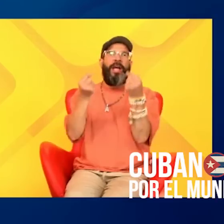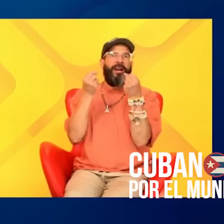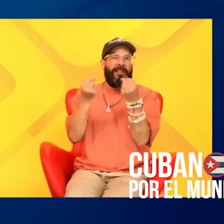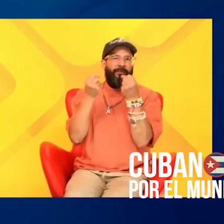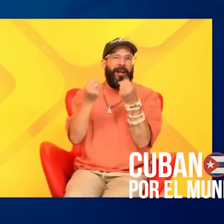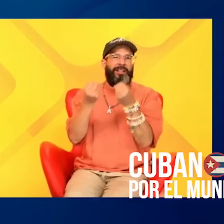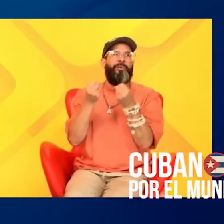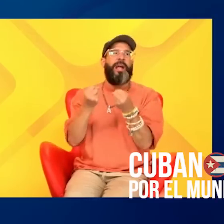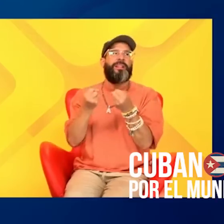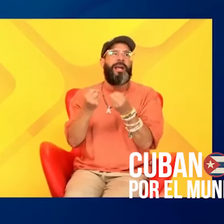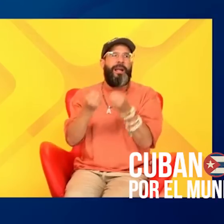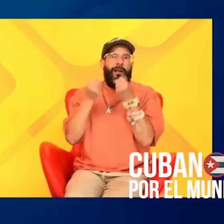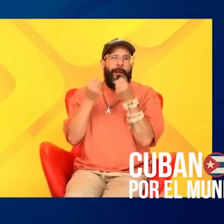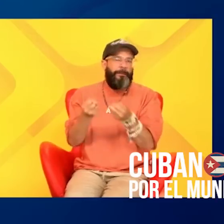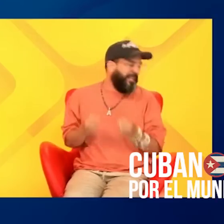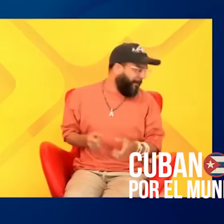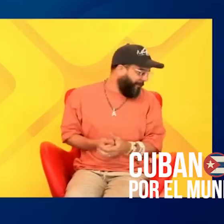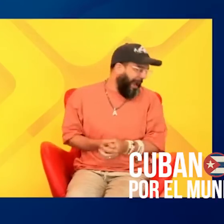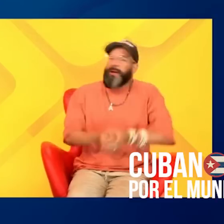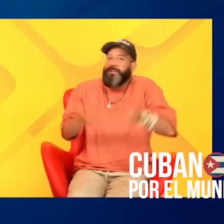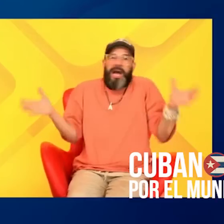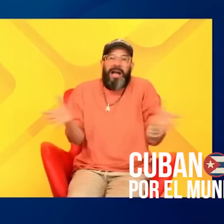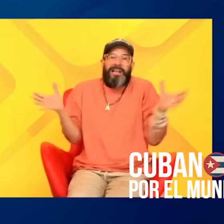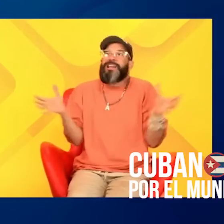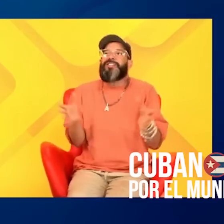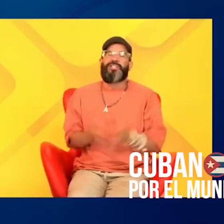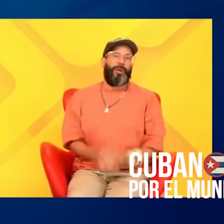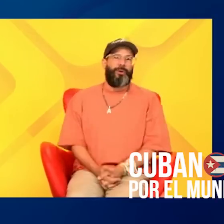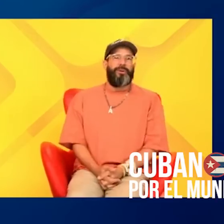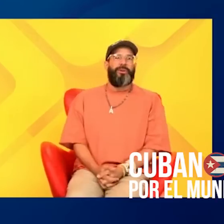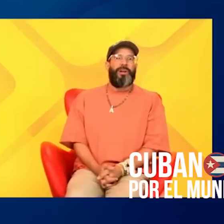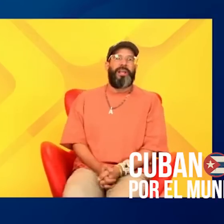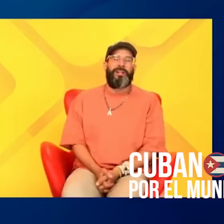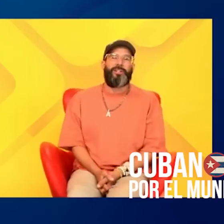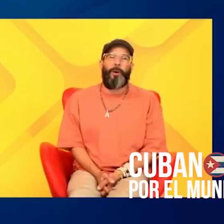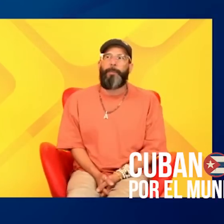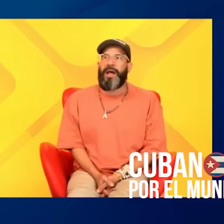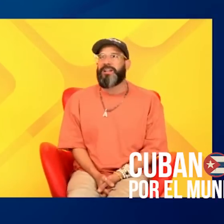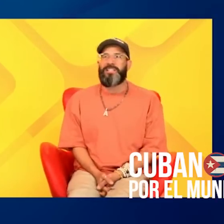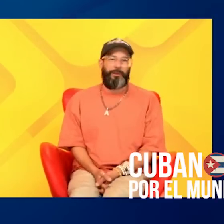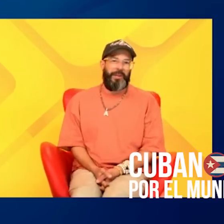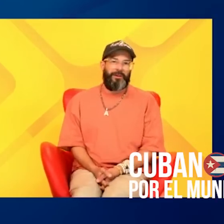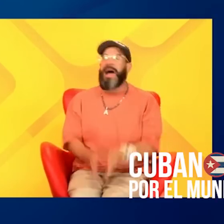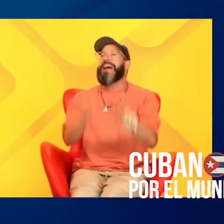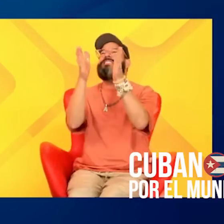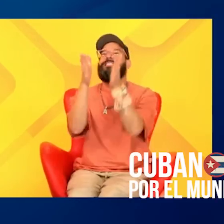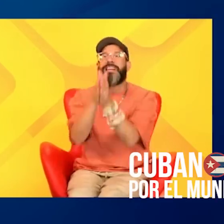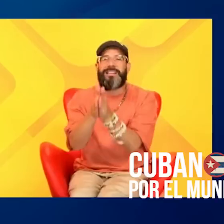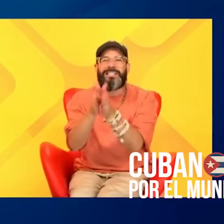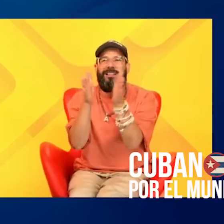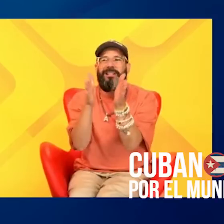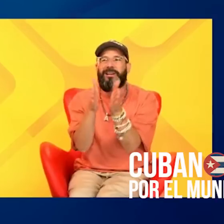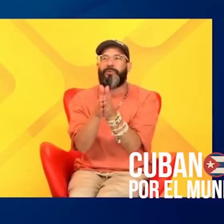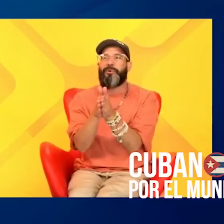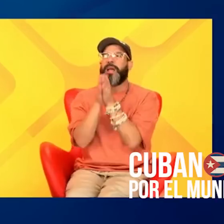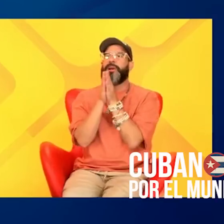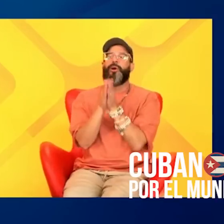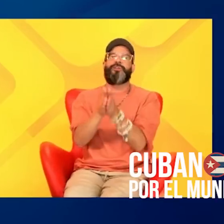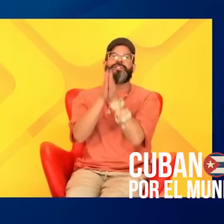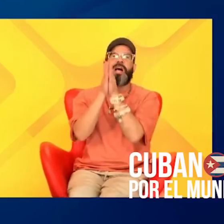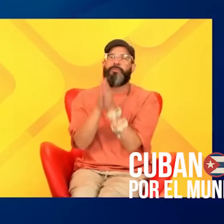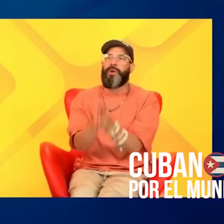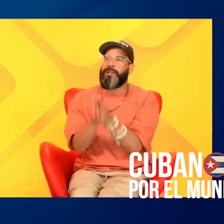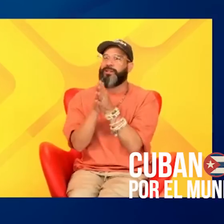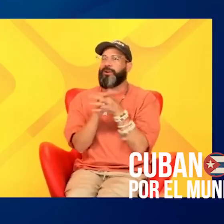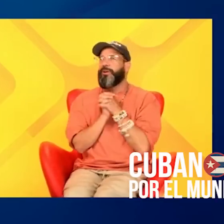hueso verde. Vaya, ya listo. Listo para servir. Así se distribuyen